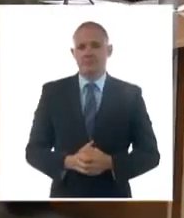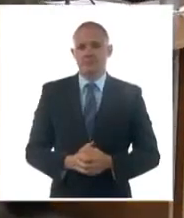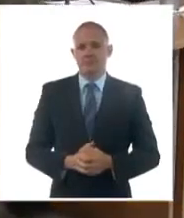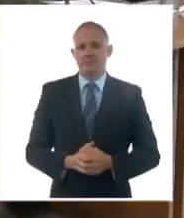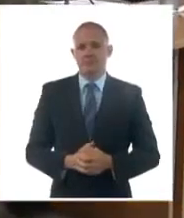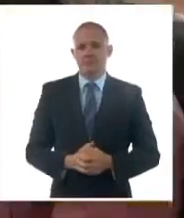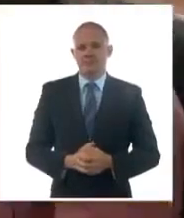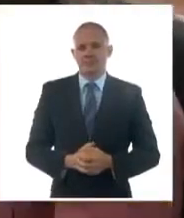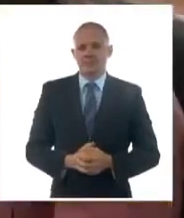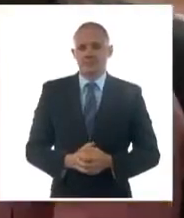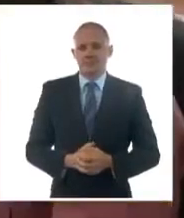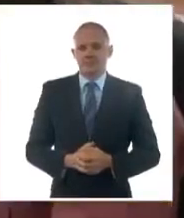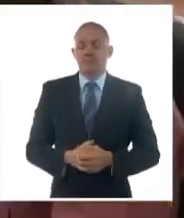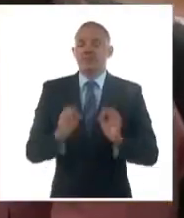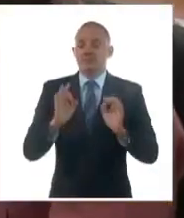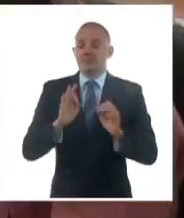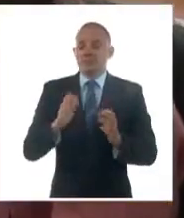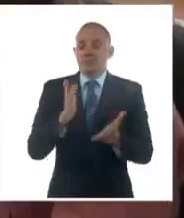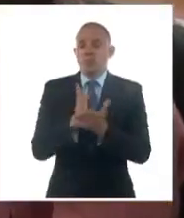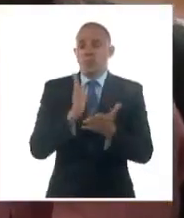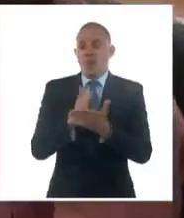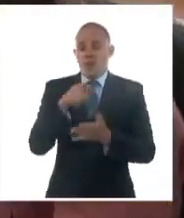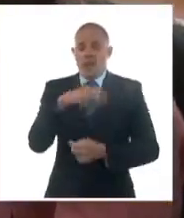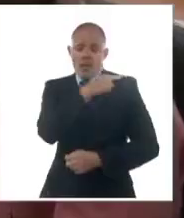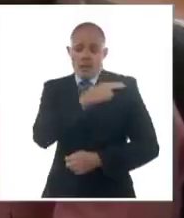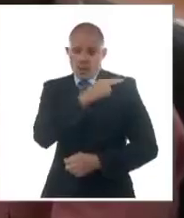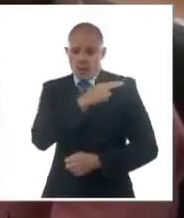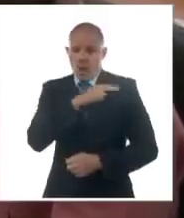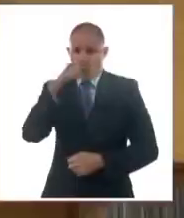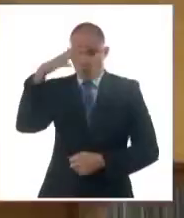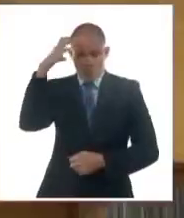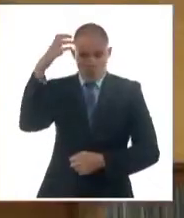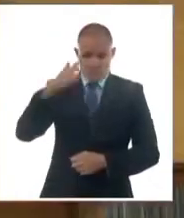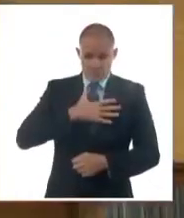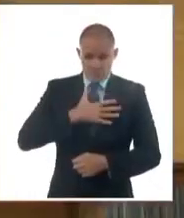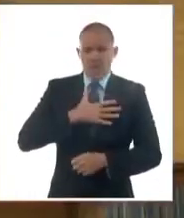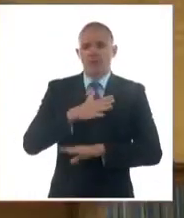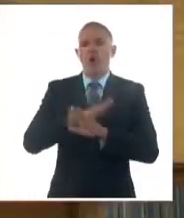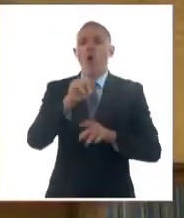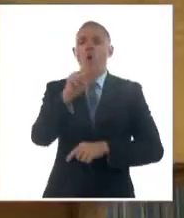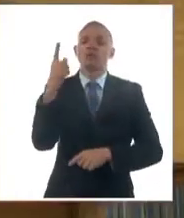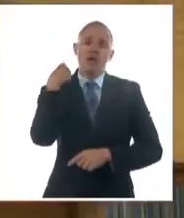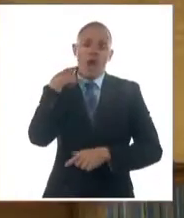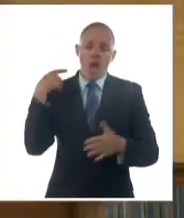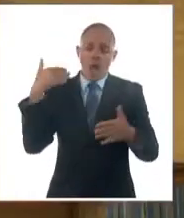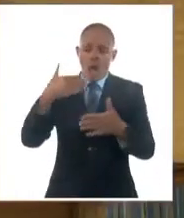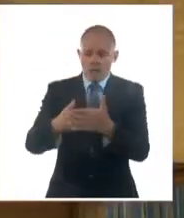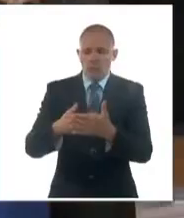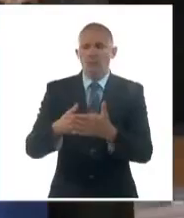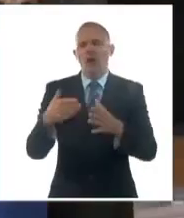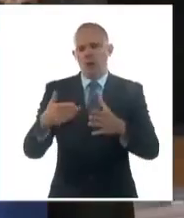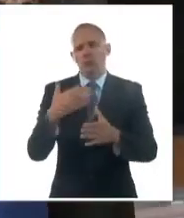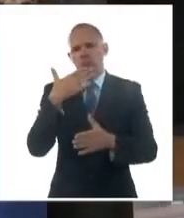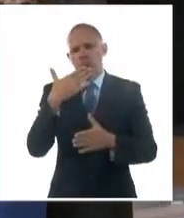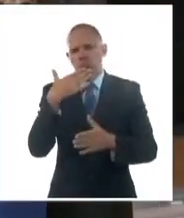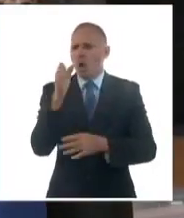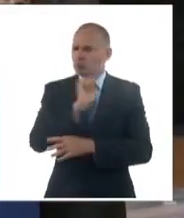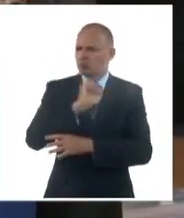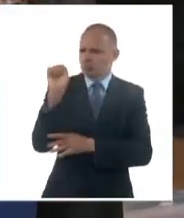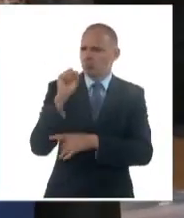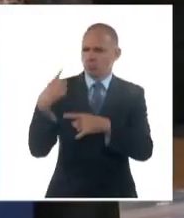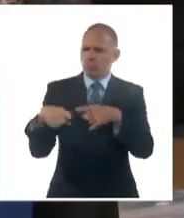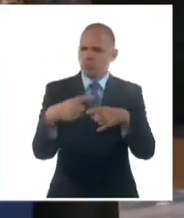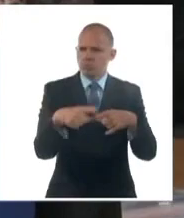del Estado y del Gobierno ha alcanzado resultados significativos en el cumplimiento de su misión, destacándose en la última etapa